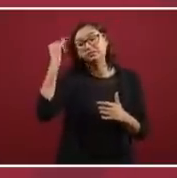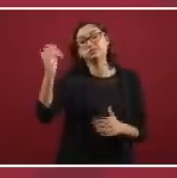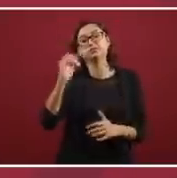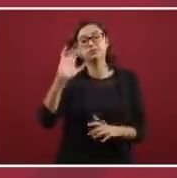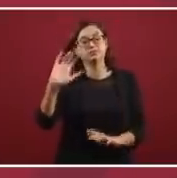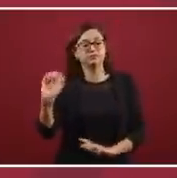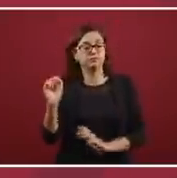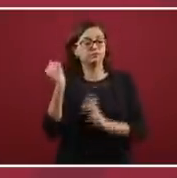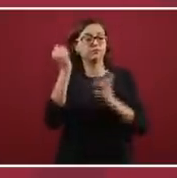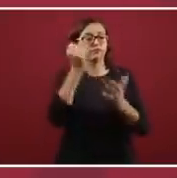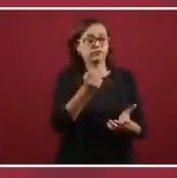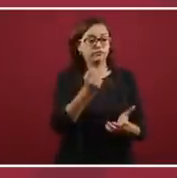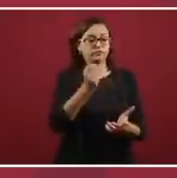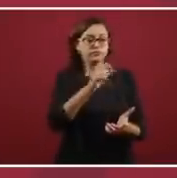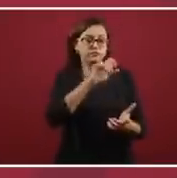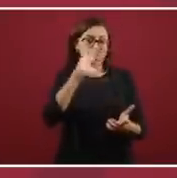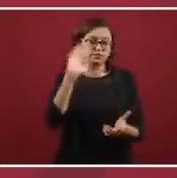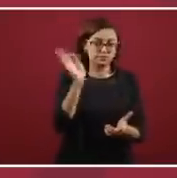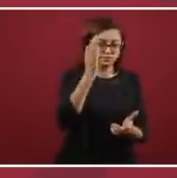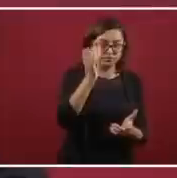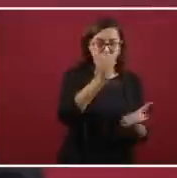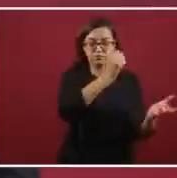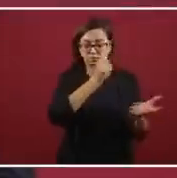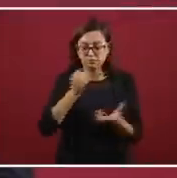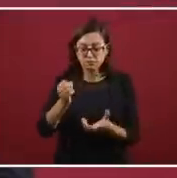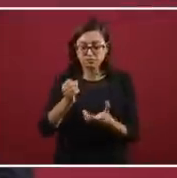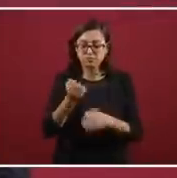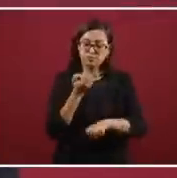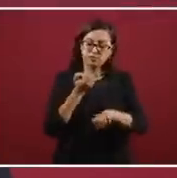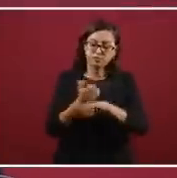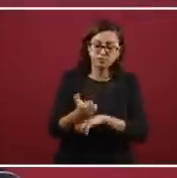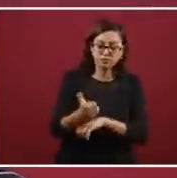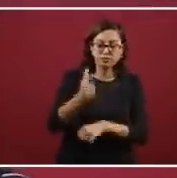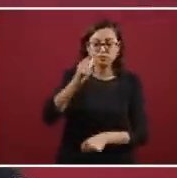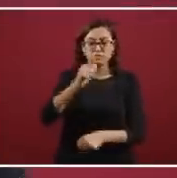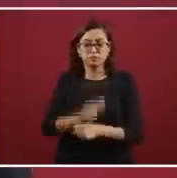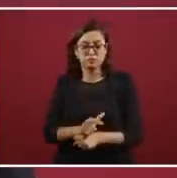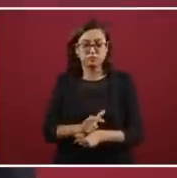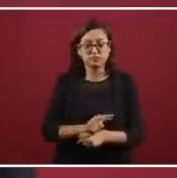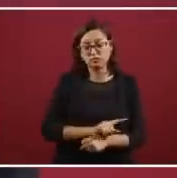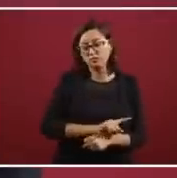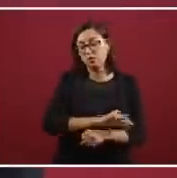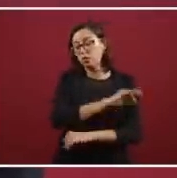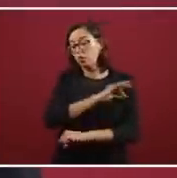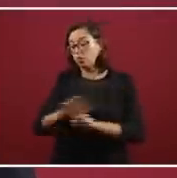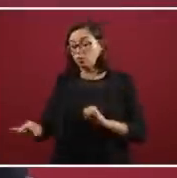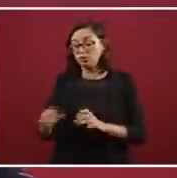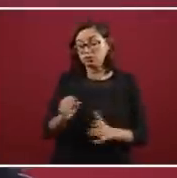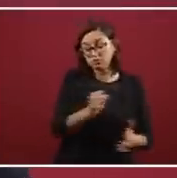primero el gobierno federal, luego el gobierno estatal. ¿Cuándo llega? Si es que llega.